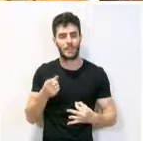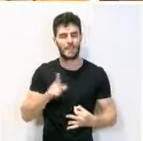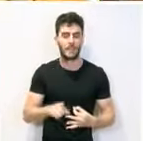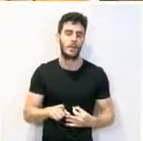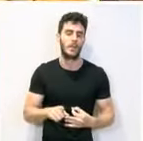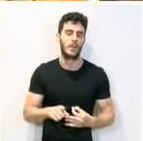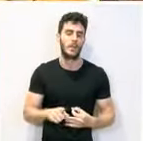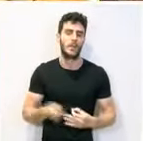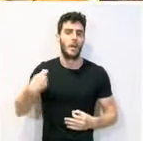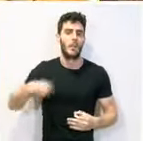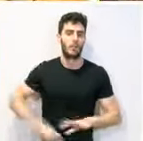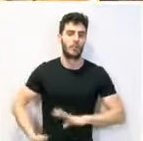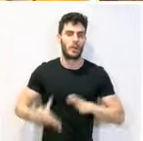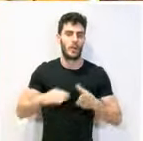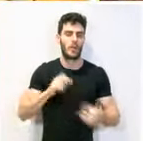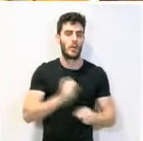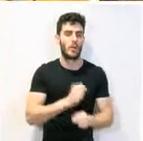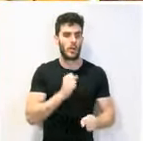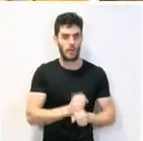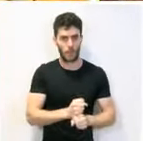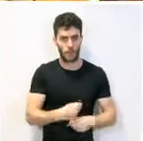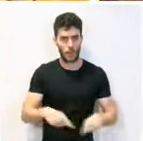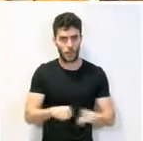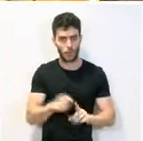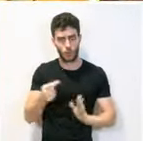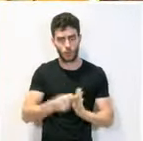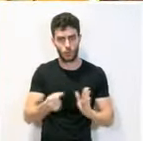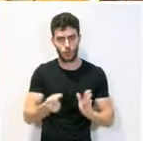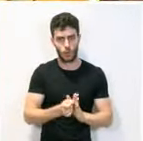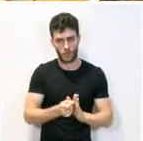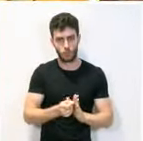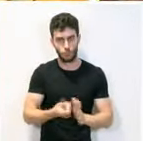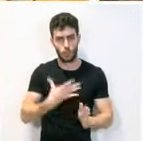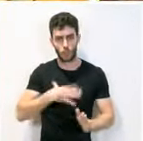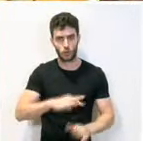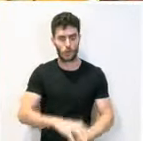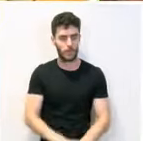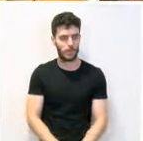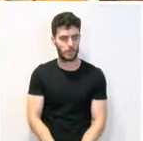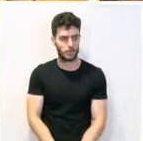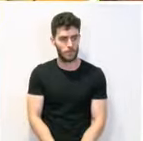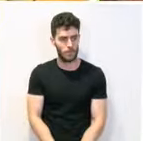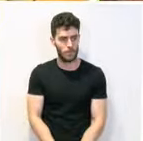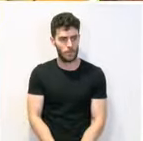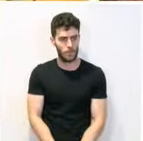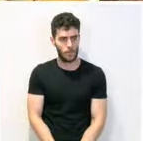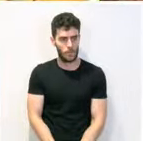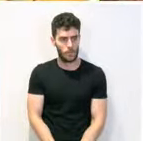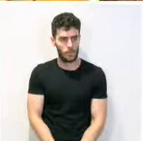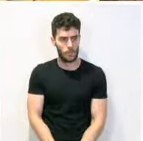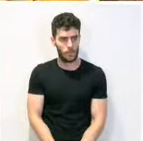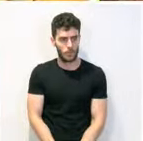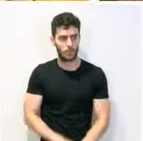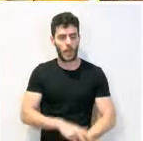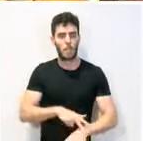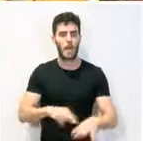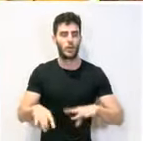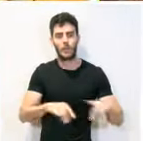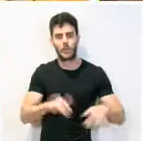y profesionalización de los trabajadores como condición de posibilidad. El Banco de Tierras de La